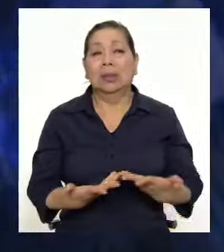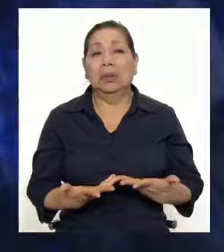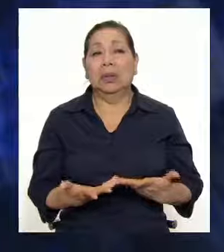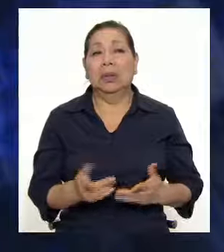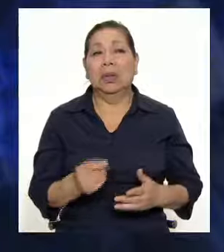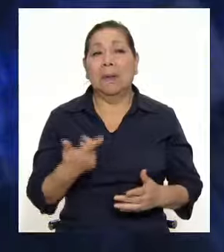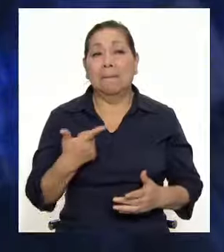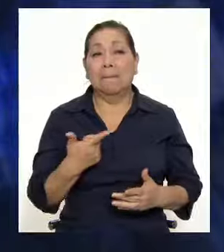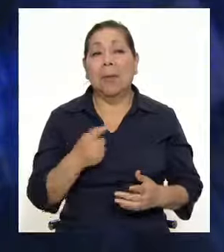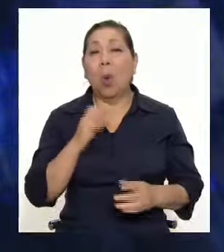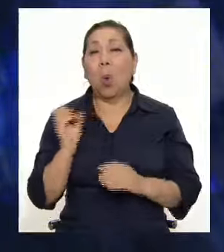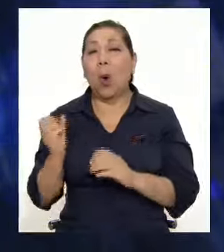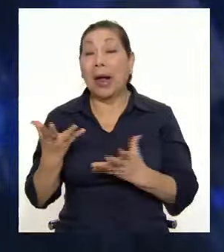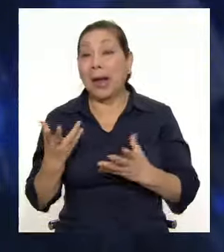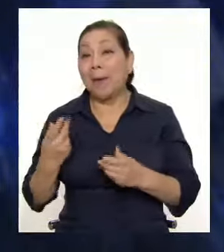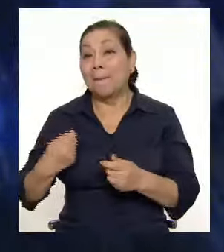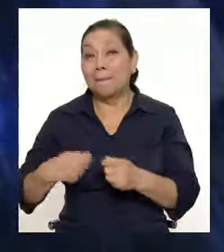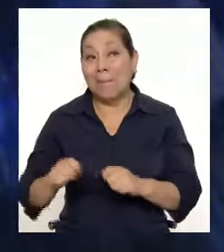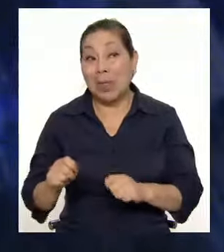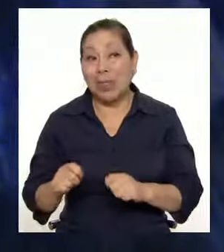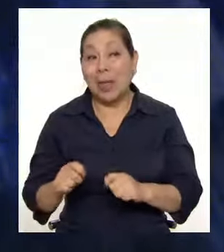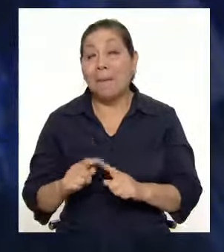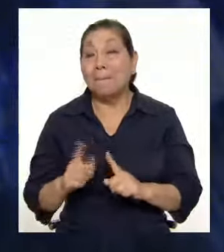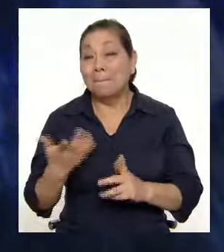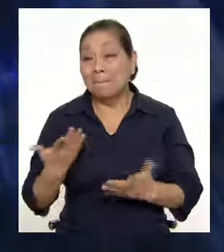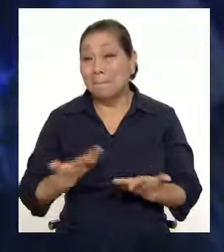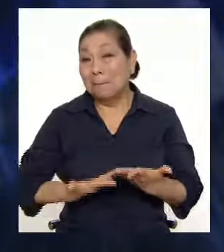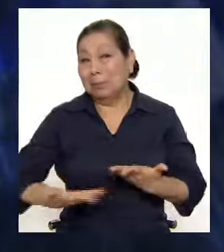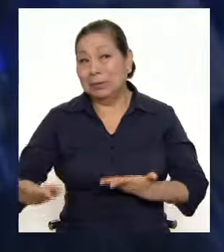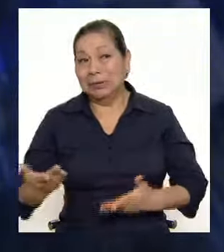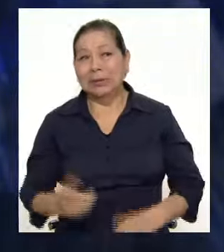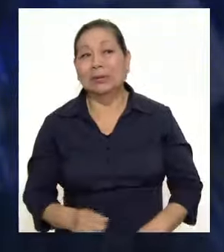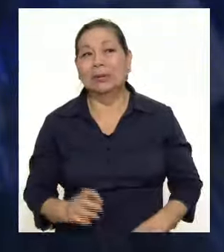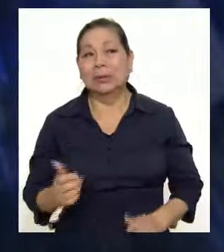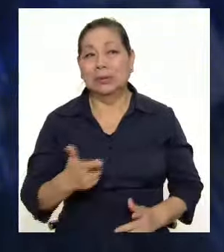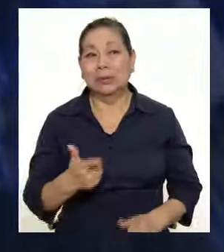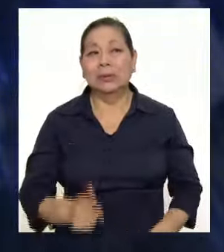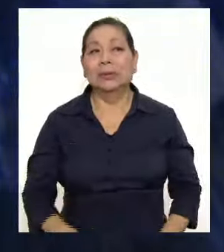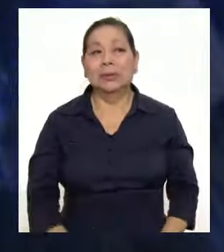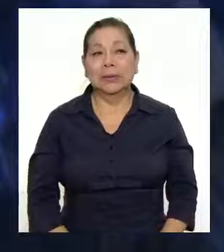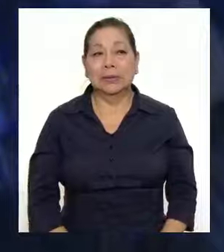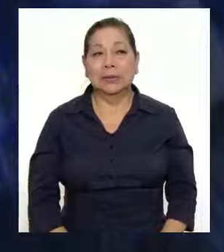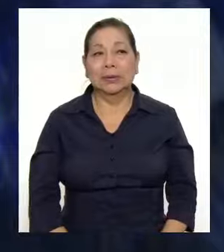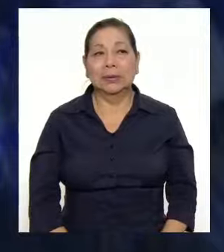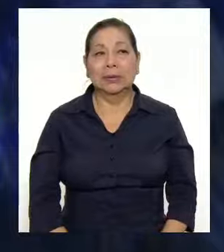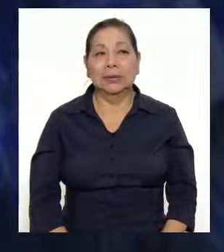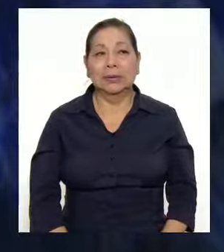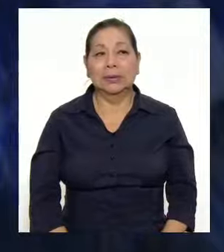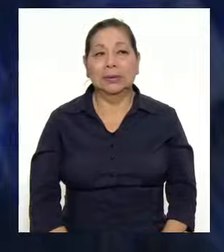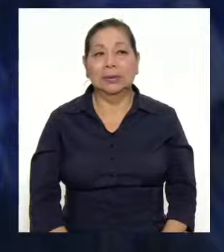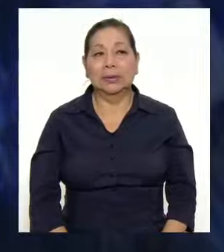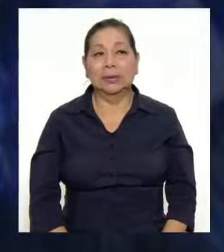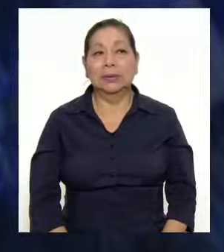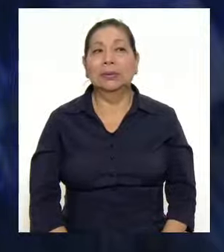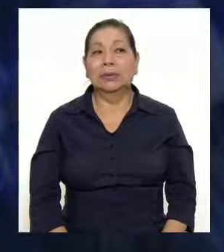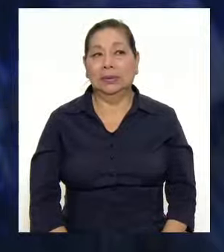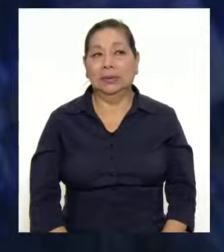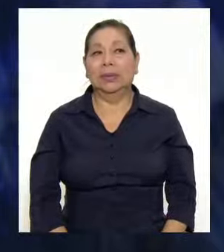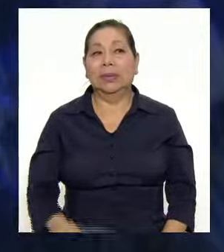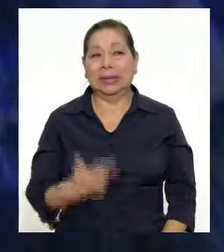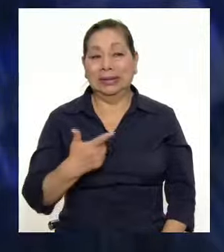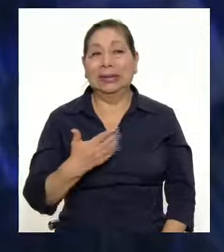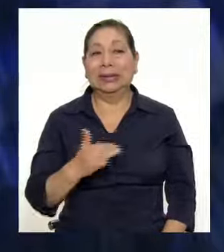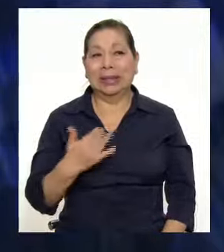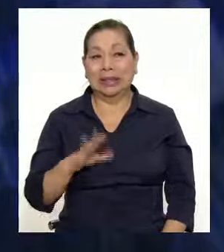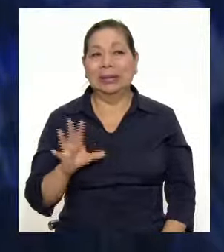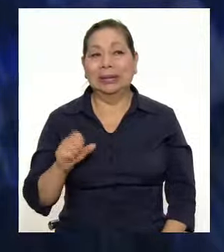réplica de un arma de fuego que utilizó para amenazar a sus víctimas. Compañero, el arma. El arma